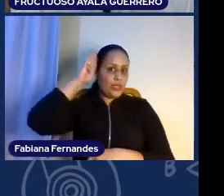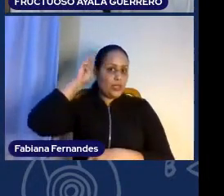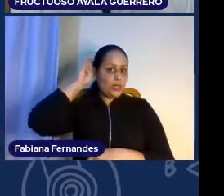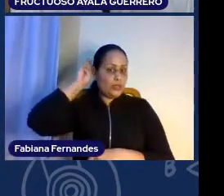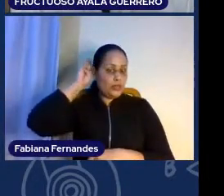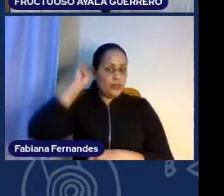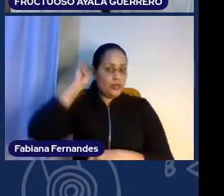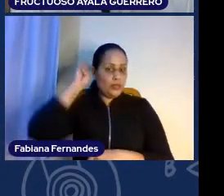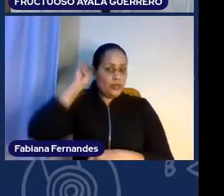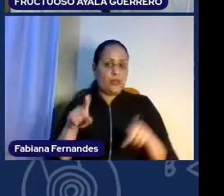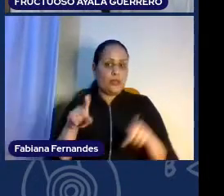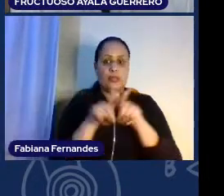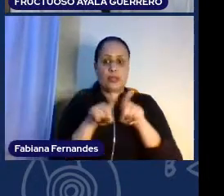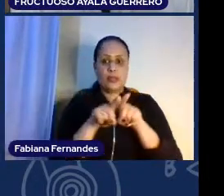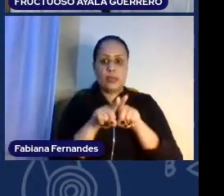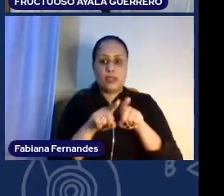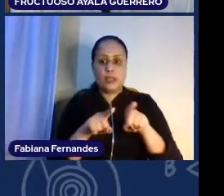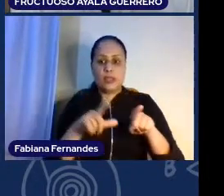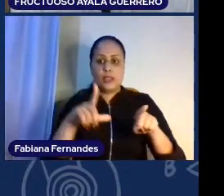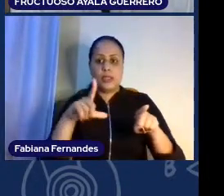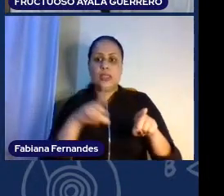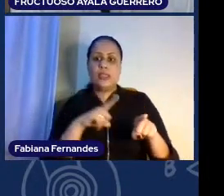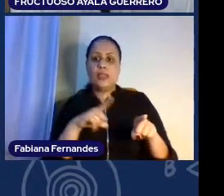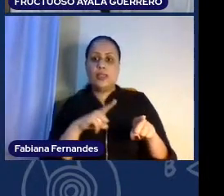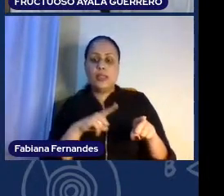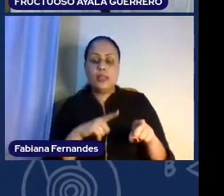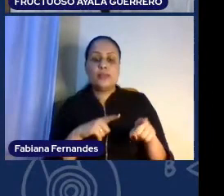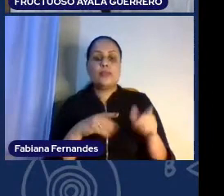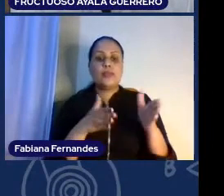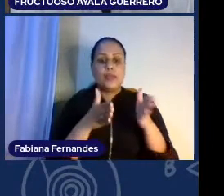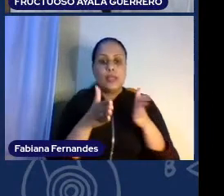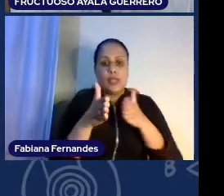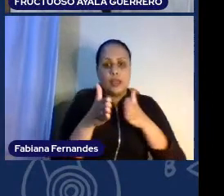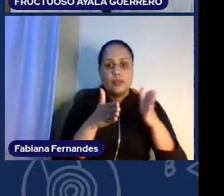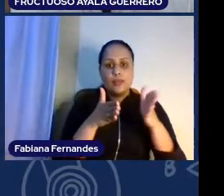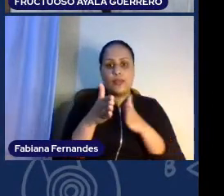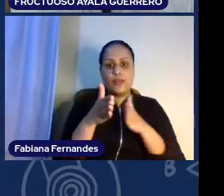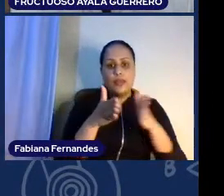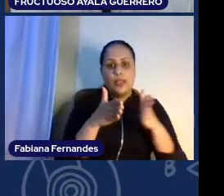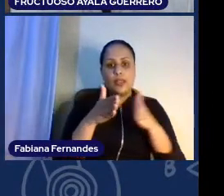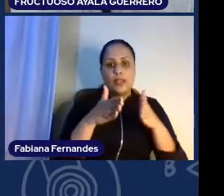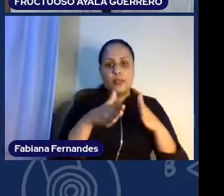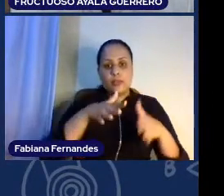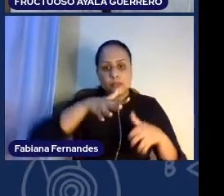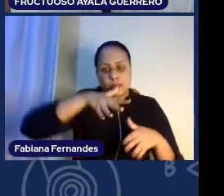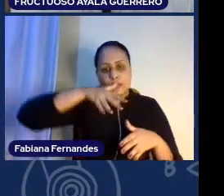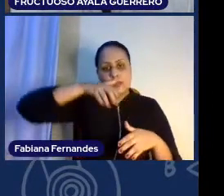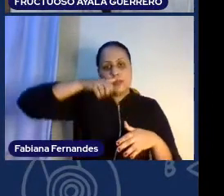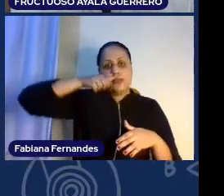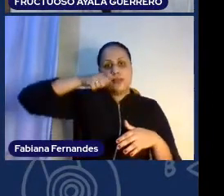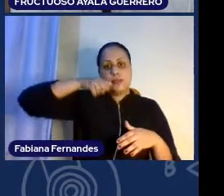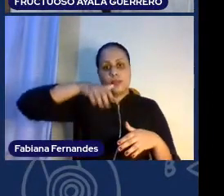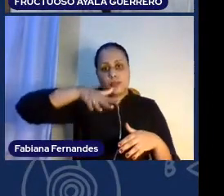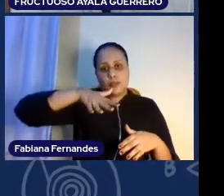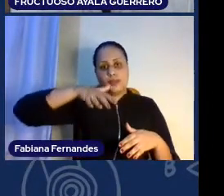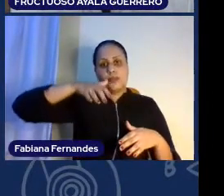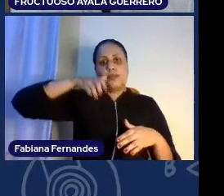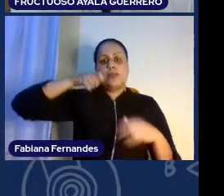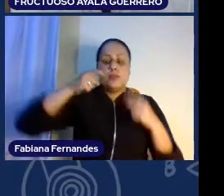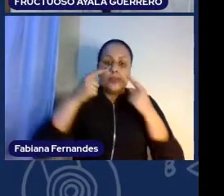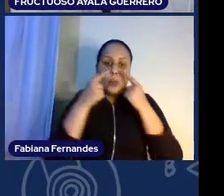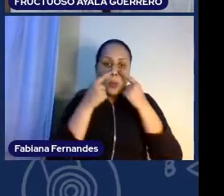cómo a través de la vía visual puede entrar información